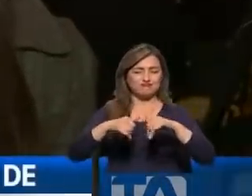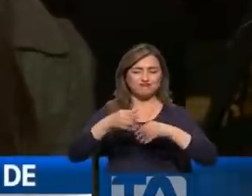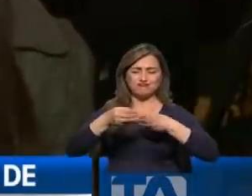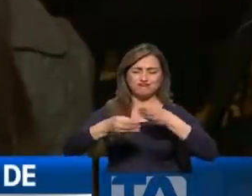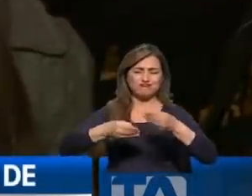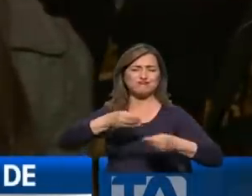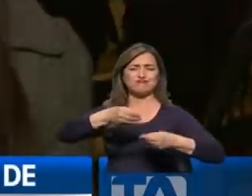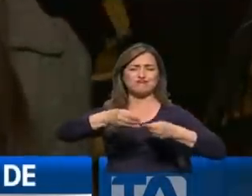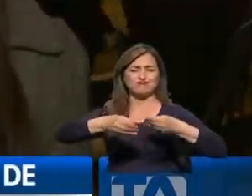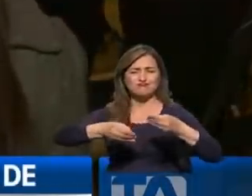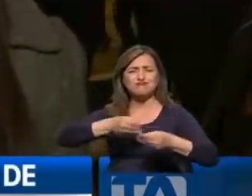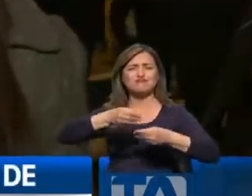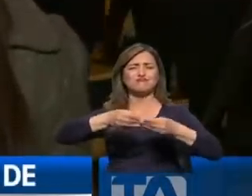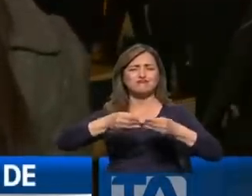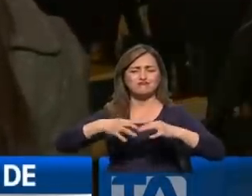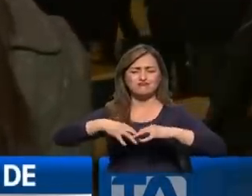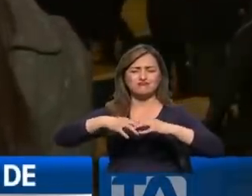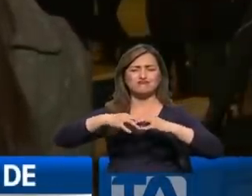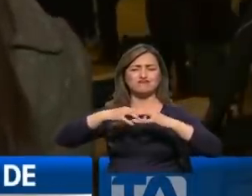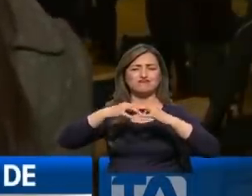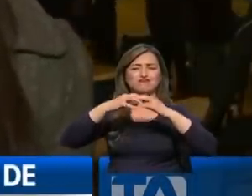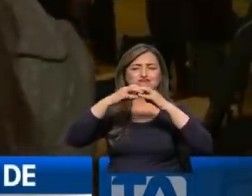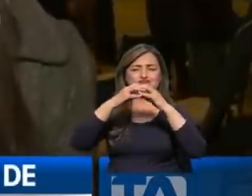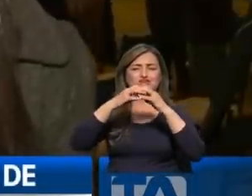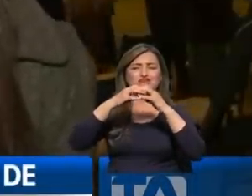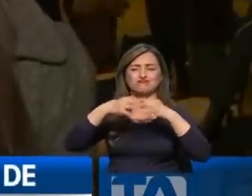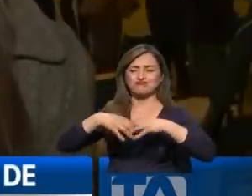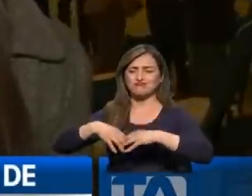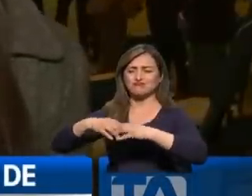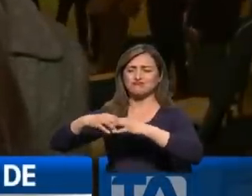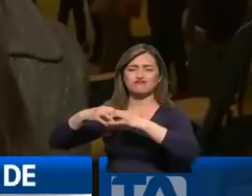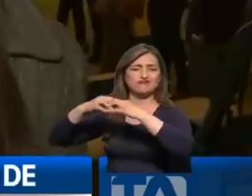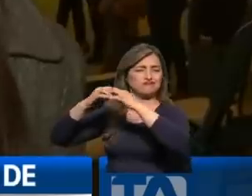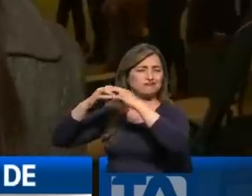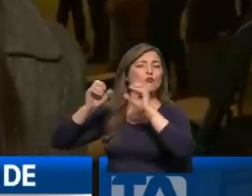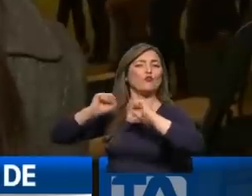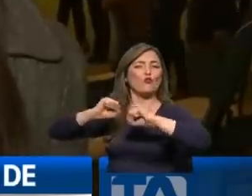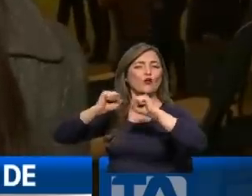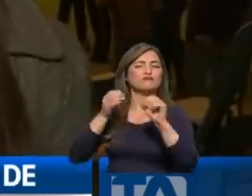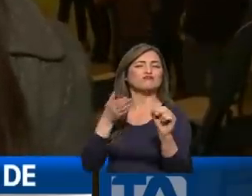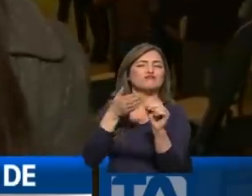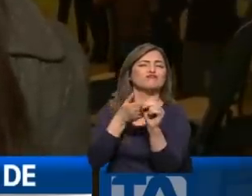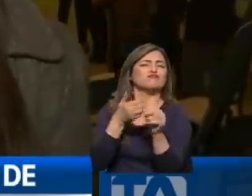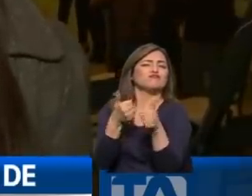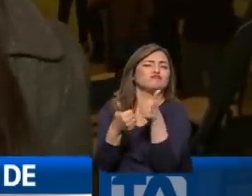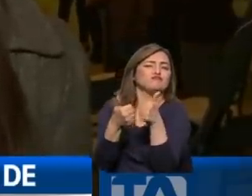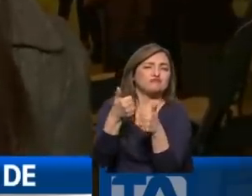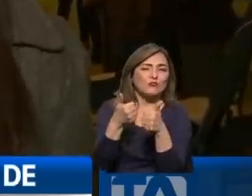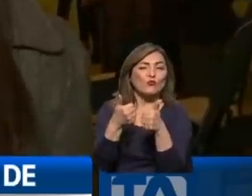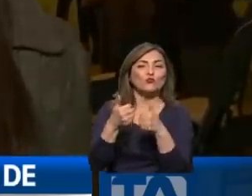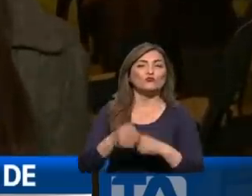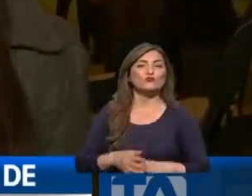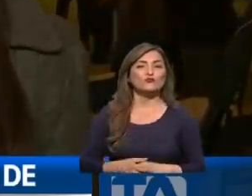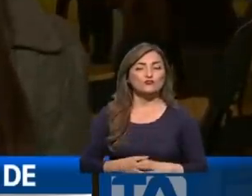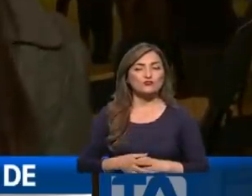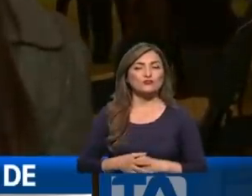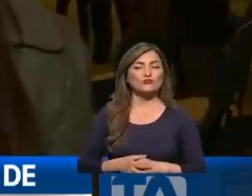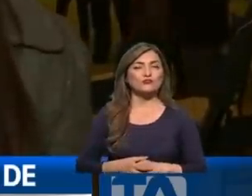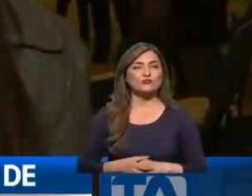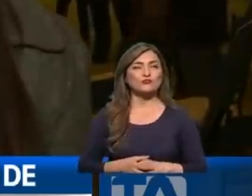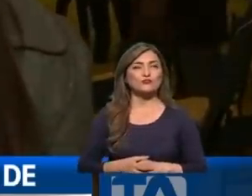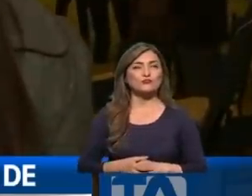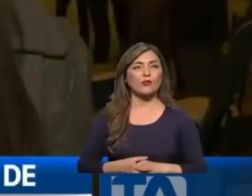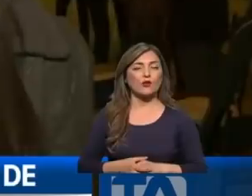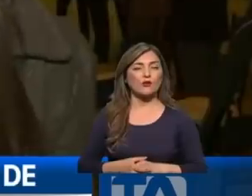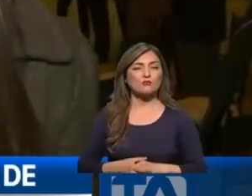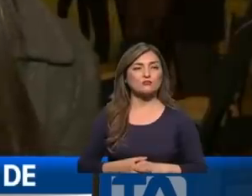los emprendedores puedan crecer y también diferenciarse. Precisamente como objetivo se tiene crear un marco sostenible